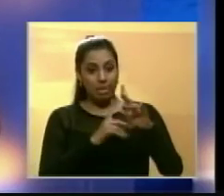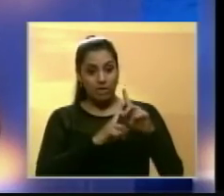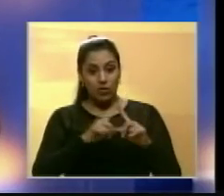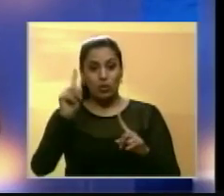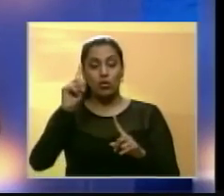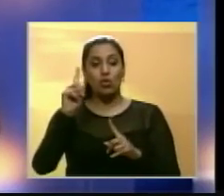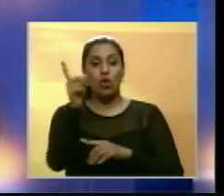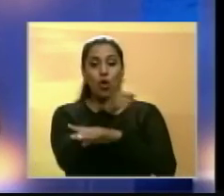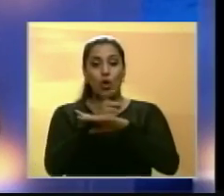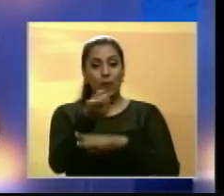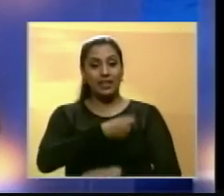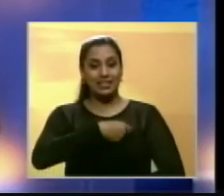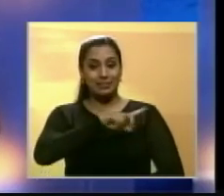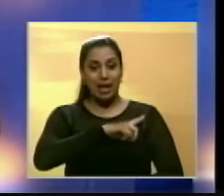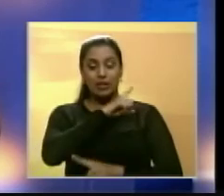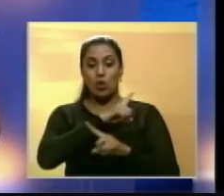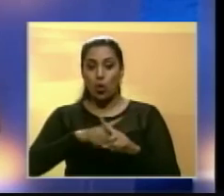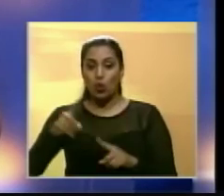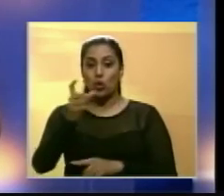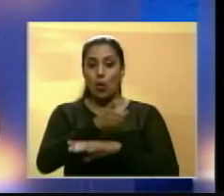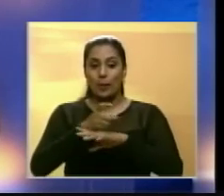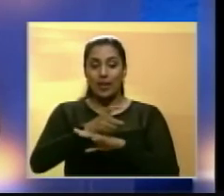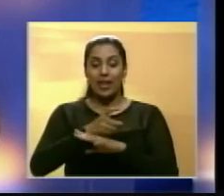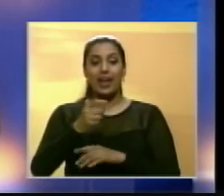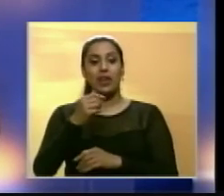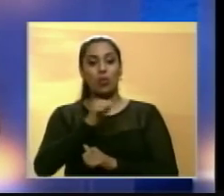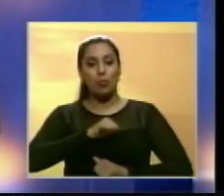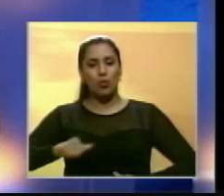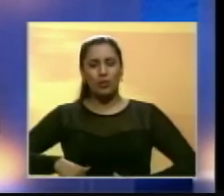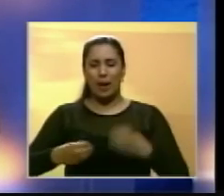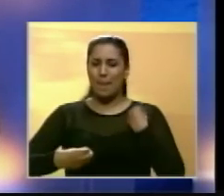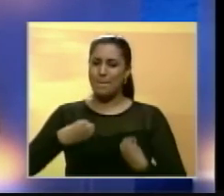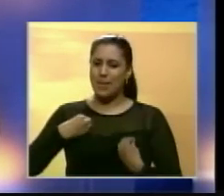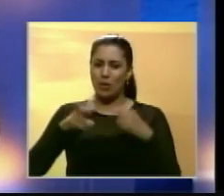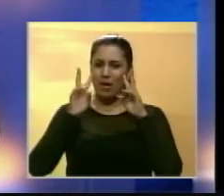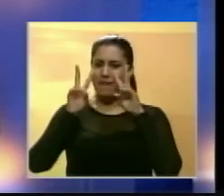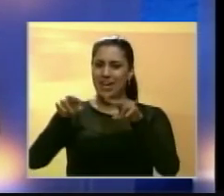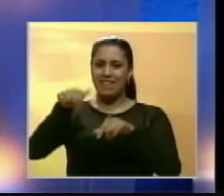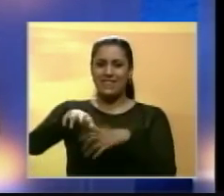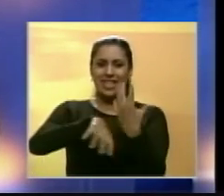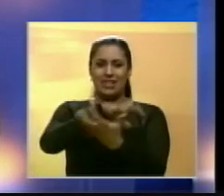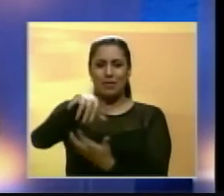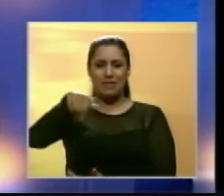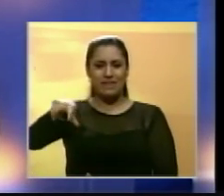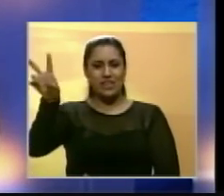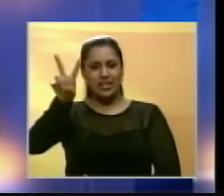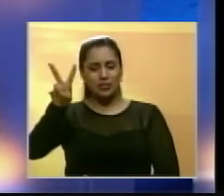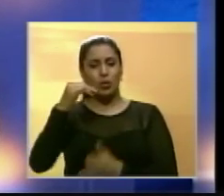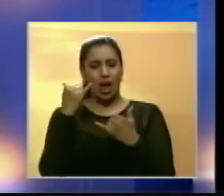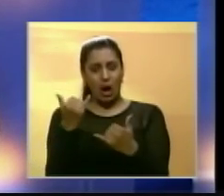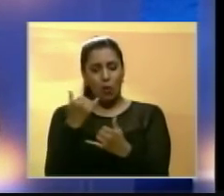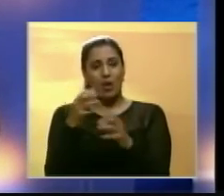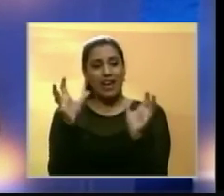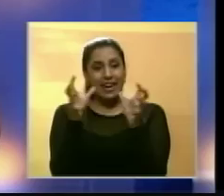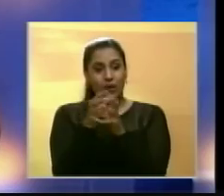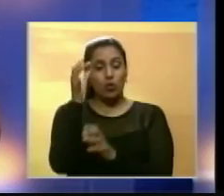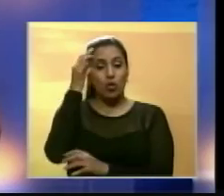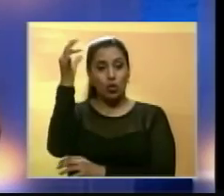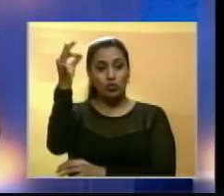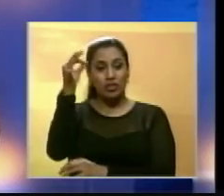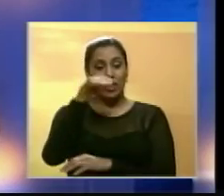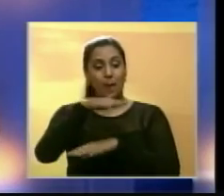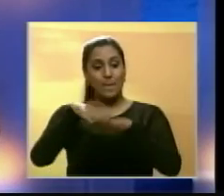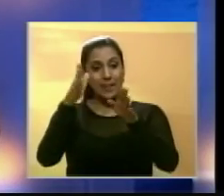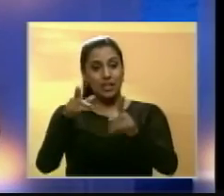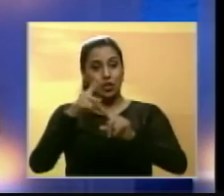de España y Portugal se declararon preocupados por la situación que atraviesa Venezuela. Será uno de los temas a tratar en la reunión del Consejo de